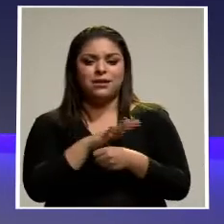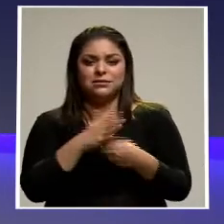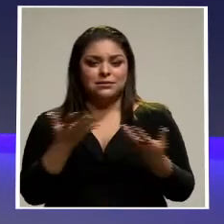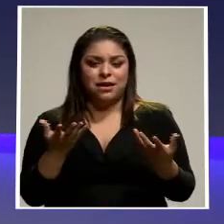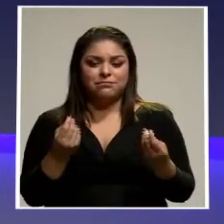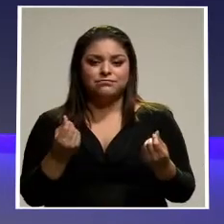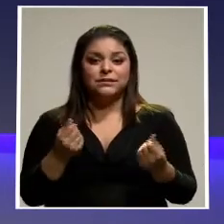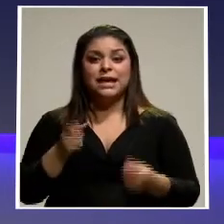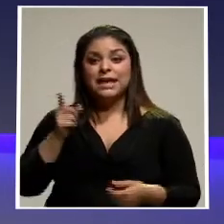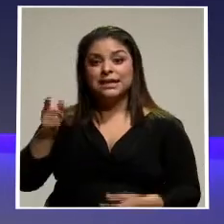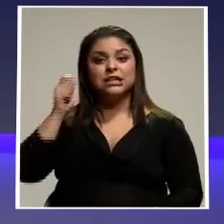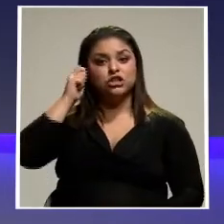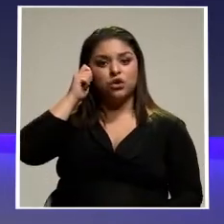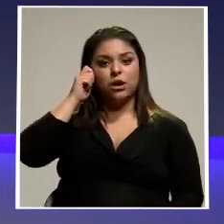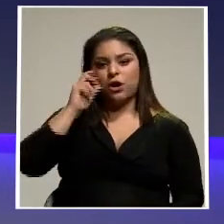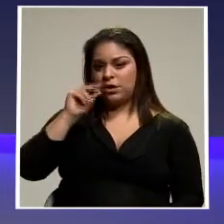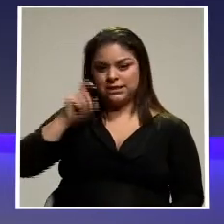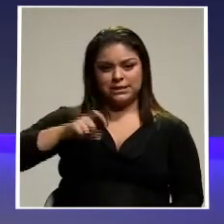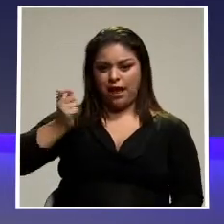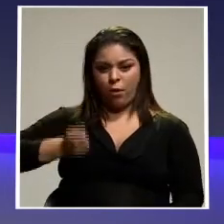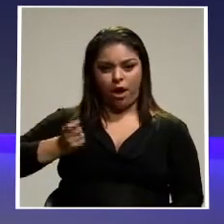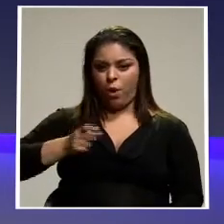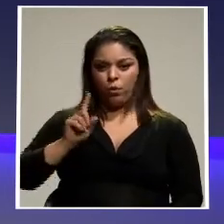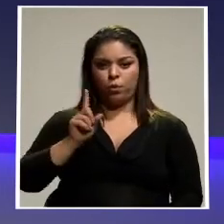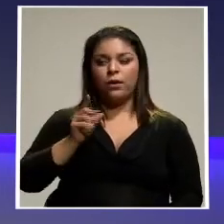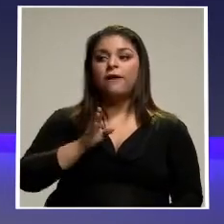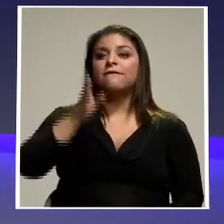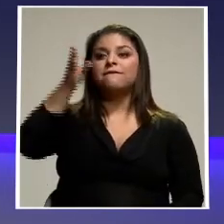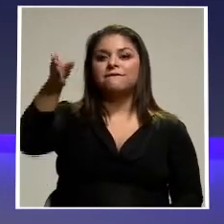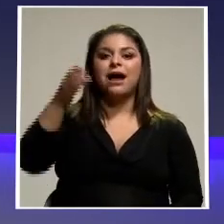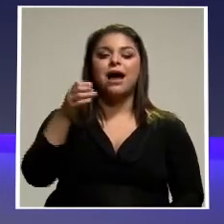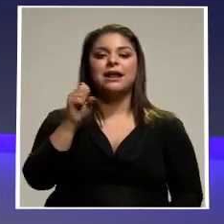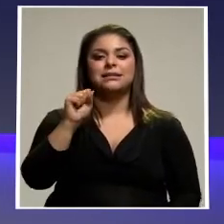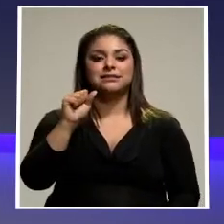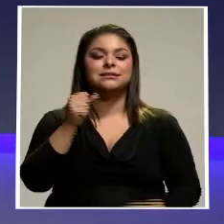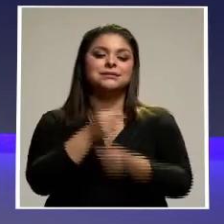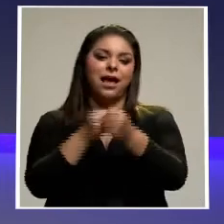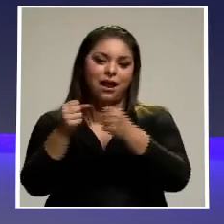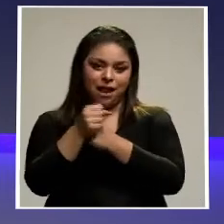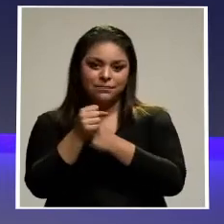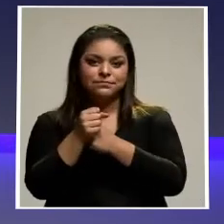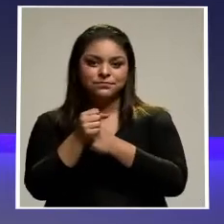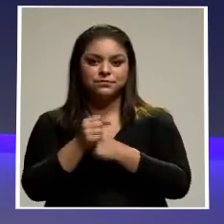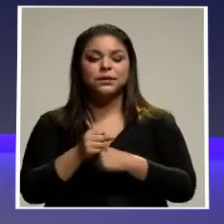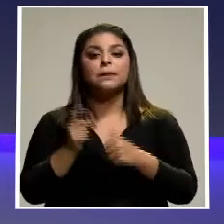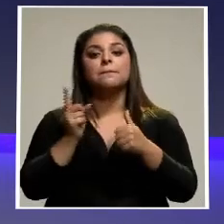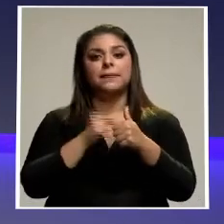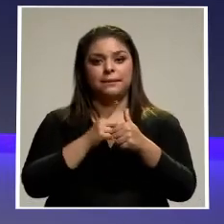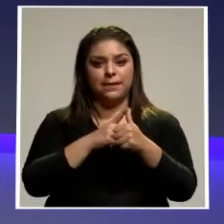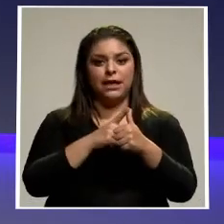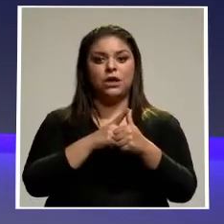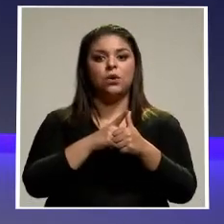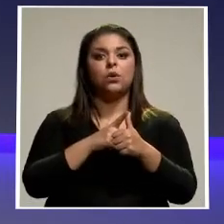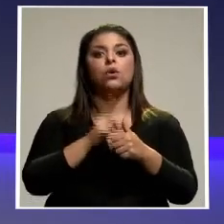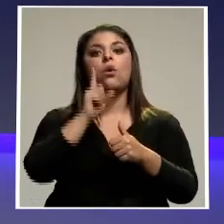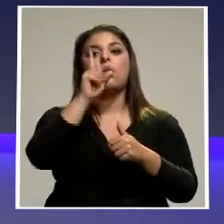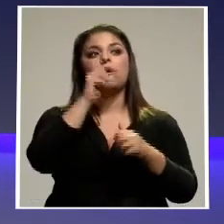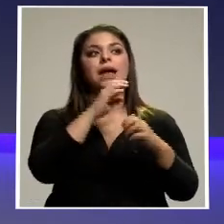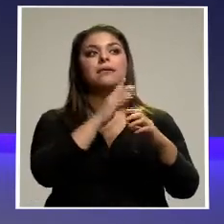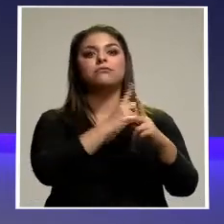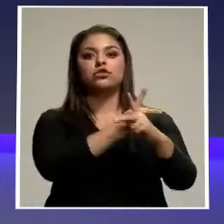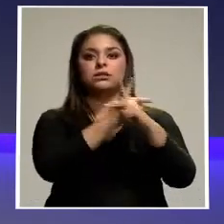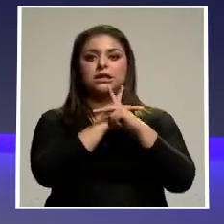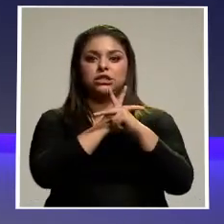de abogado, acude a la sala, es tutelada primero con una medida cautelar, porque si le cortan